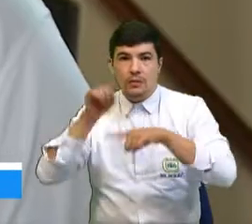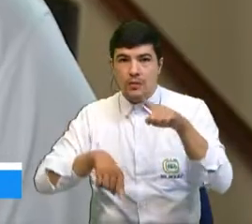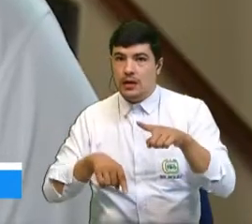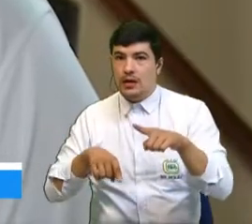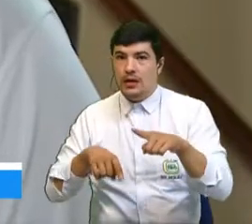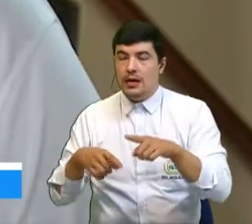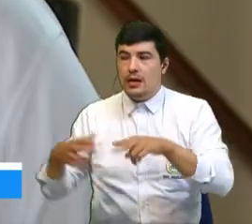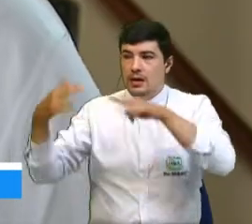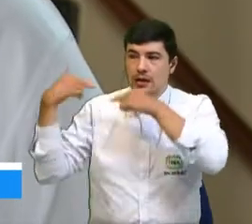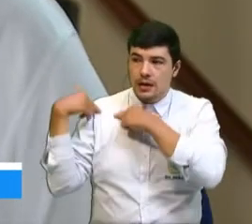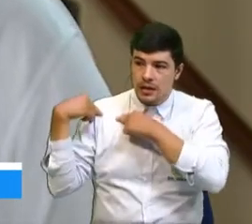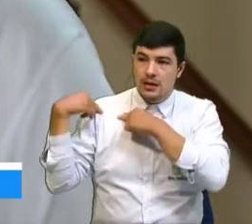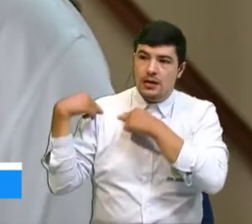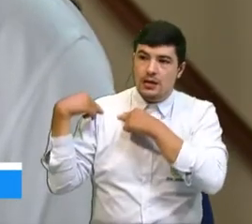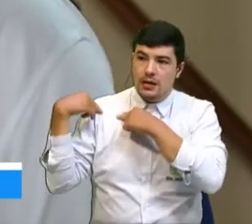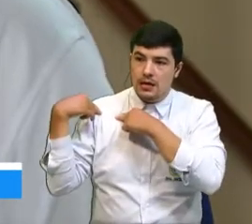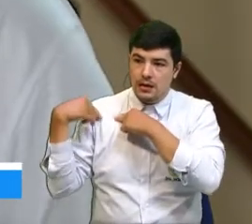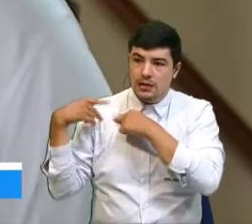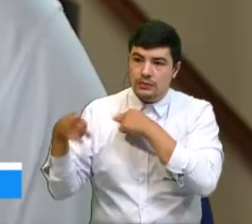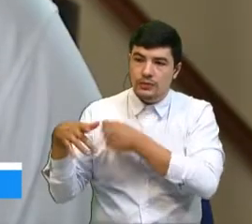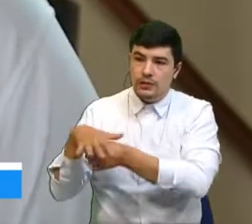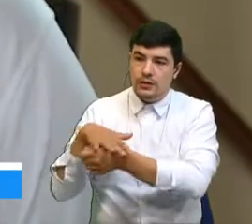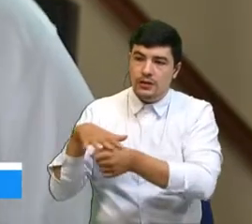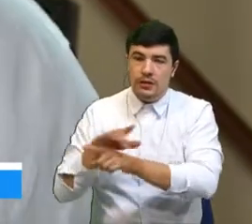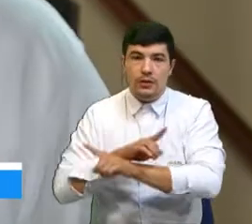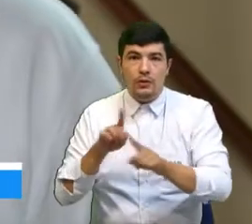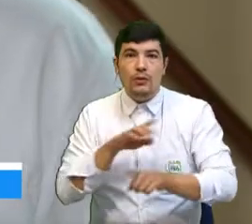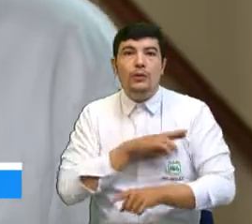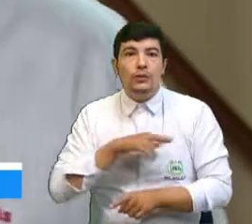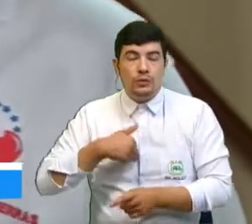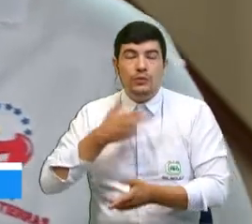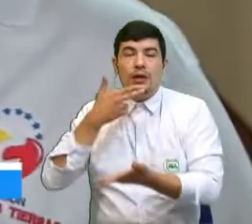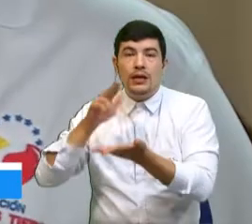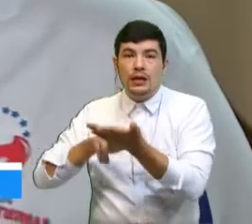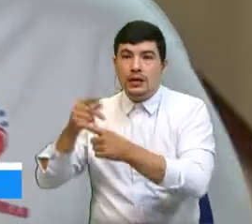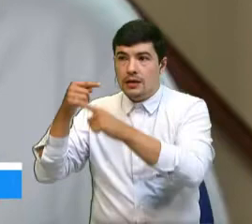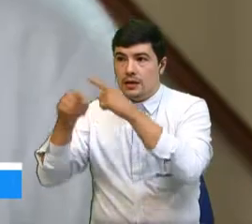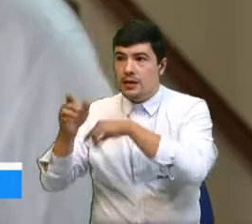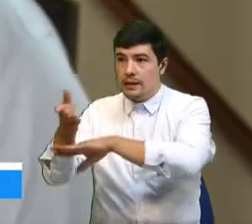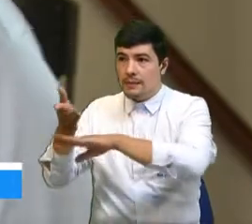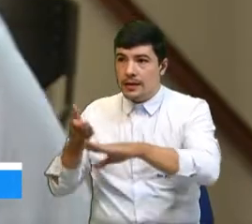hacerse cargo de la situación no sólo en la carta pedíamos